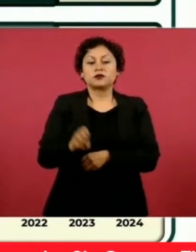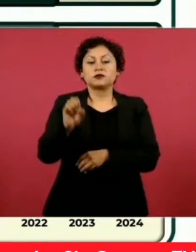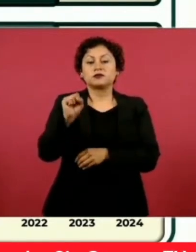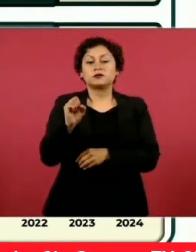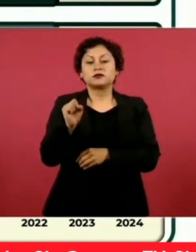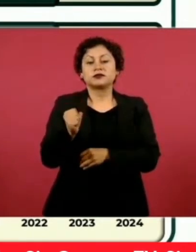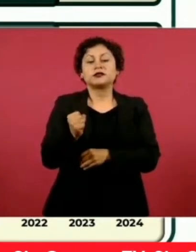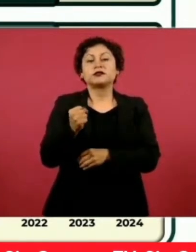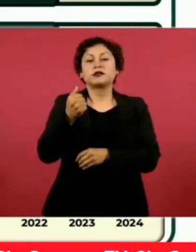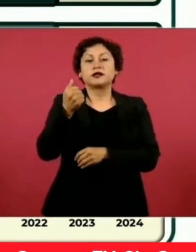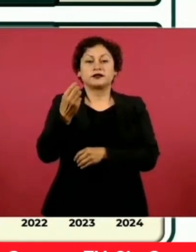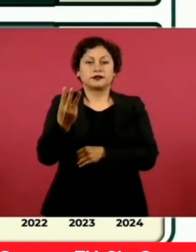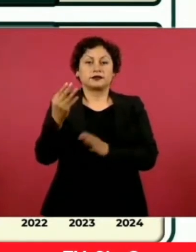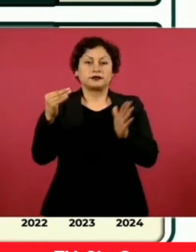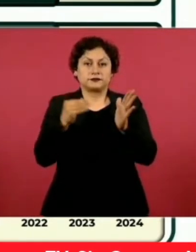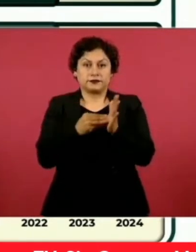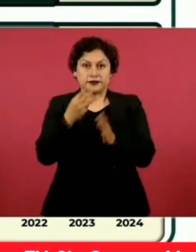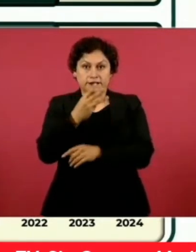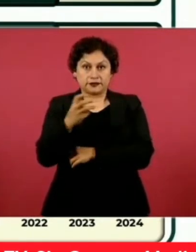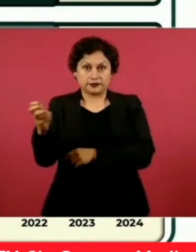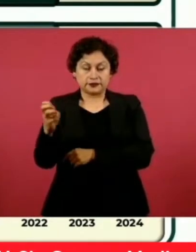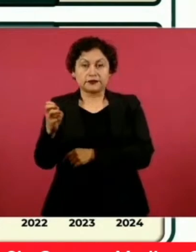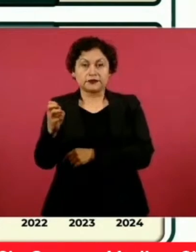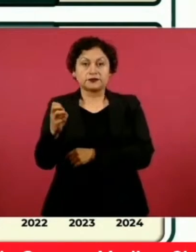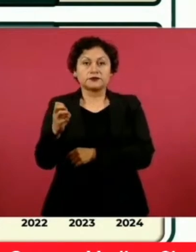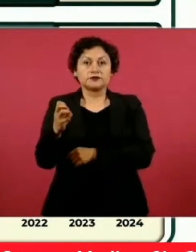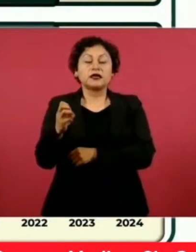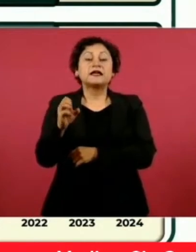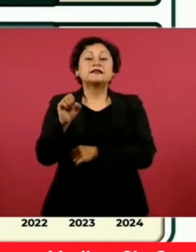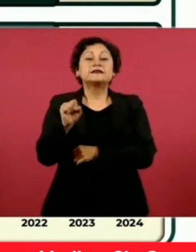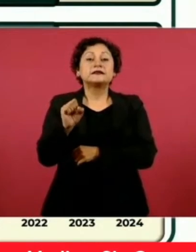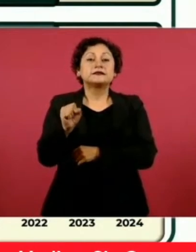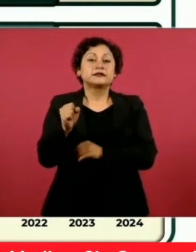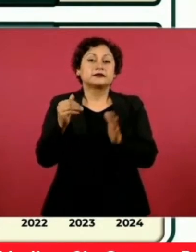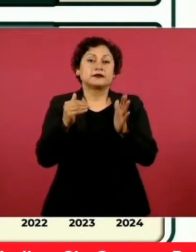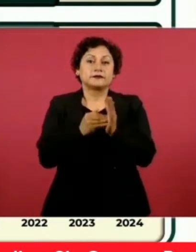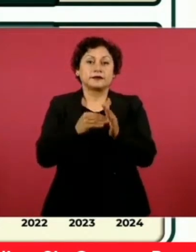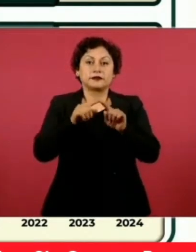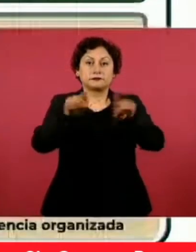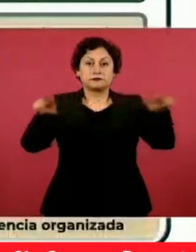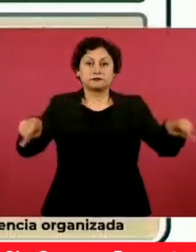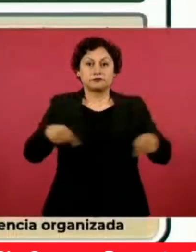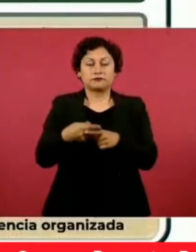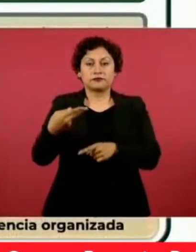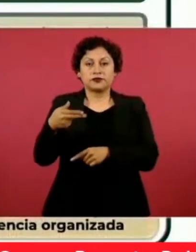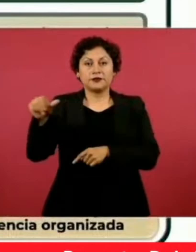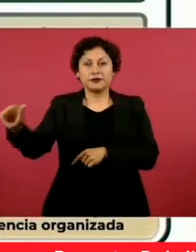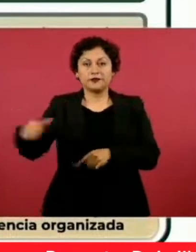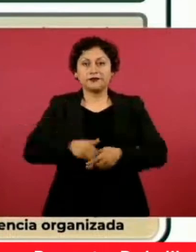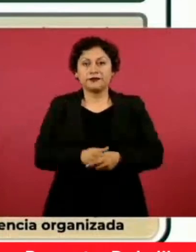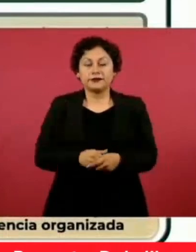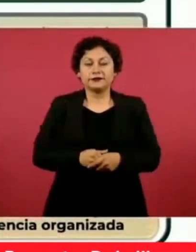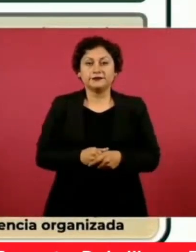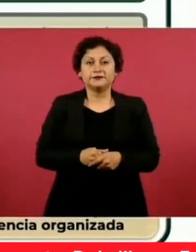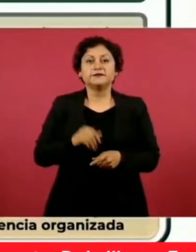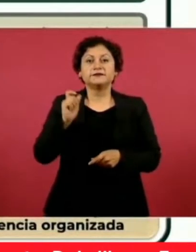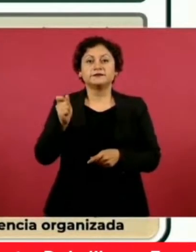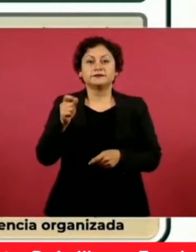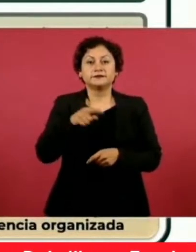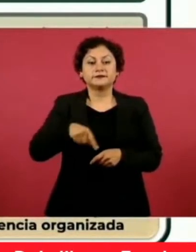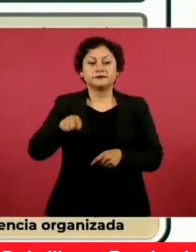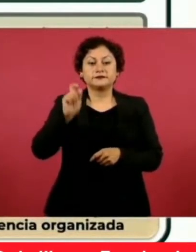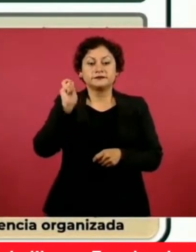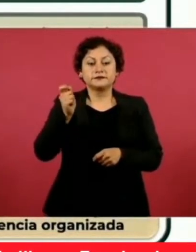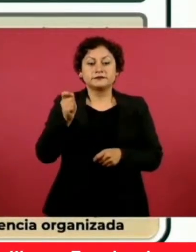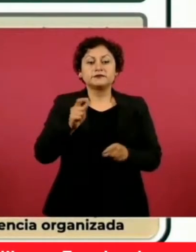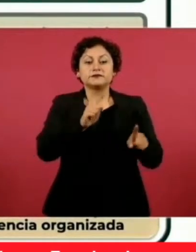plantíos y más de 66000 hectáreas en lo que se refiere a laboratorios clandestinos en este